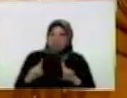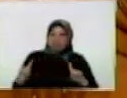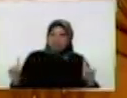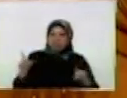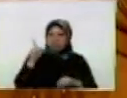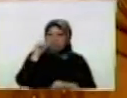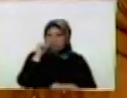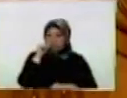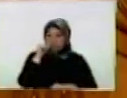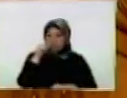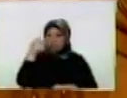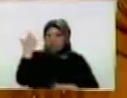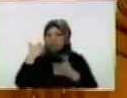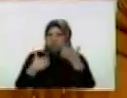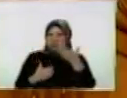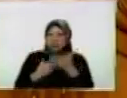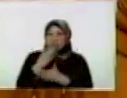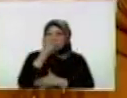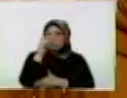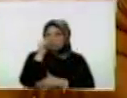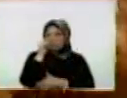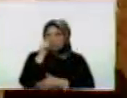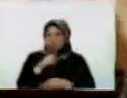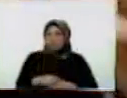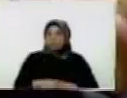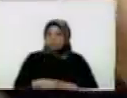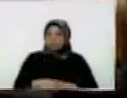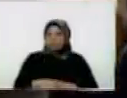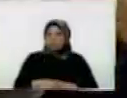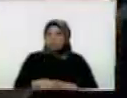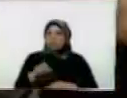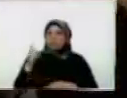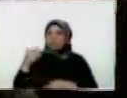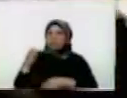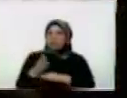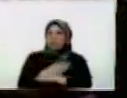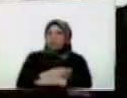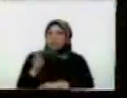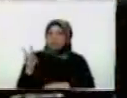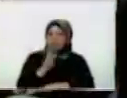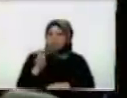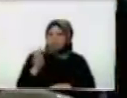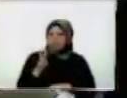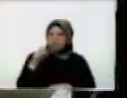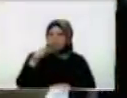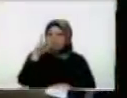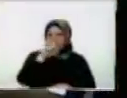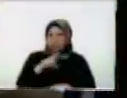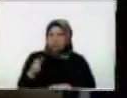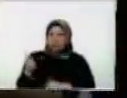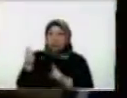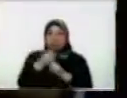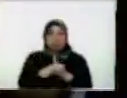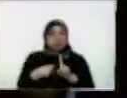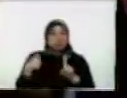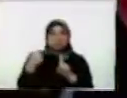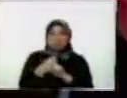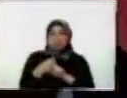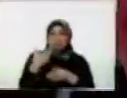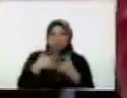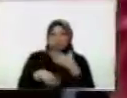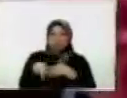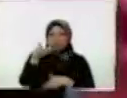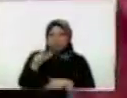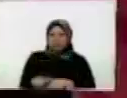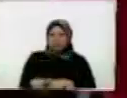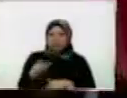soberanos. Y si ese es el pecado de Venezuela, estamos dispuestos a ser